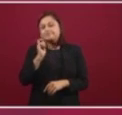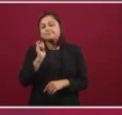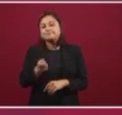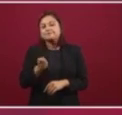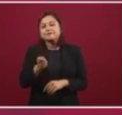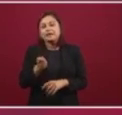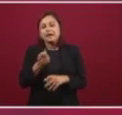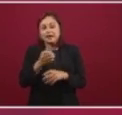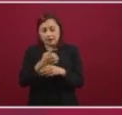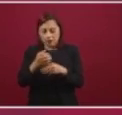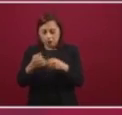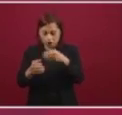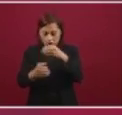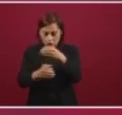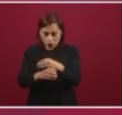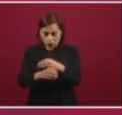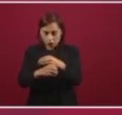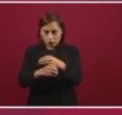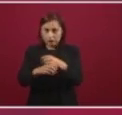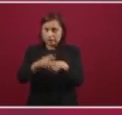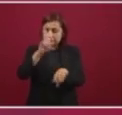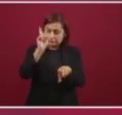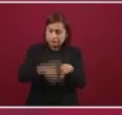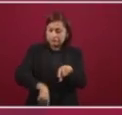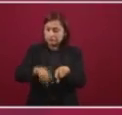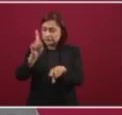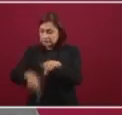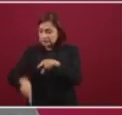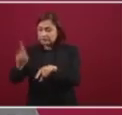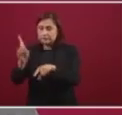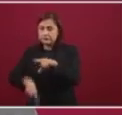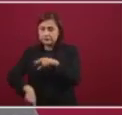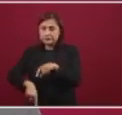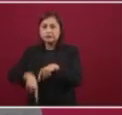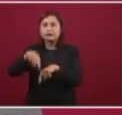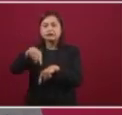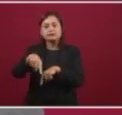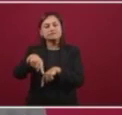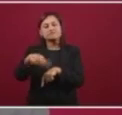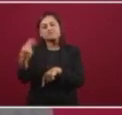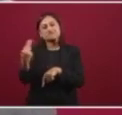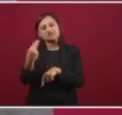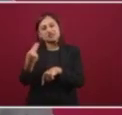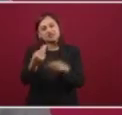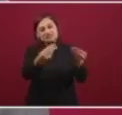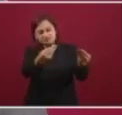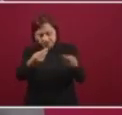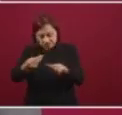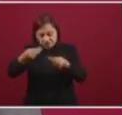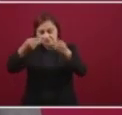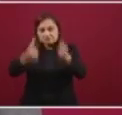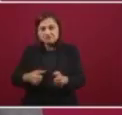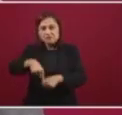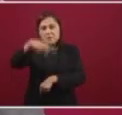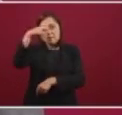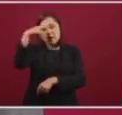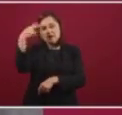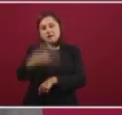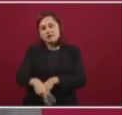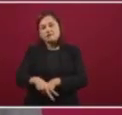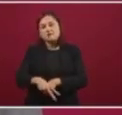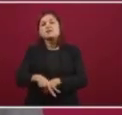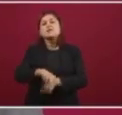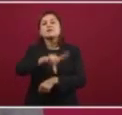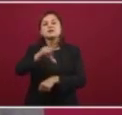que tenga que ver con México se tiene que devolver a México, ¿sí?, a los mexicanos. Yo creo que en eso van a estar de acuerdo